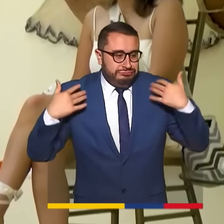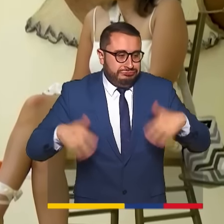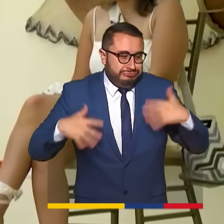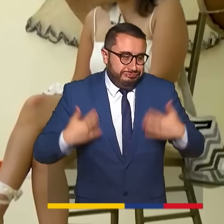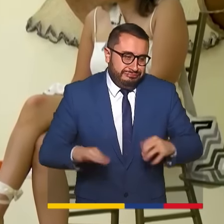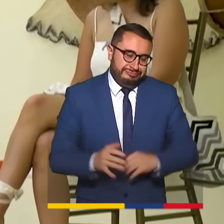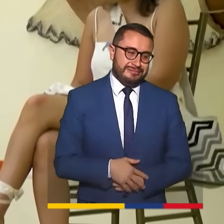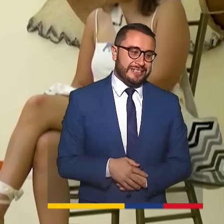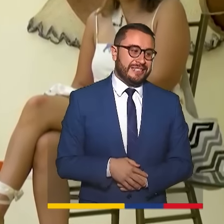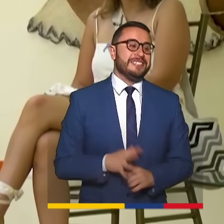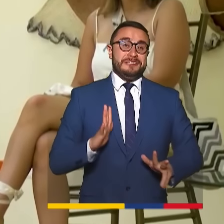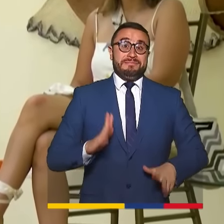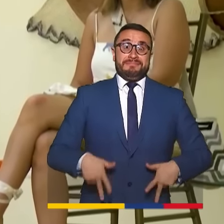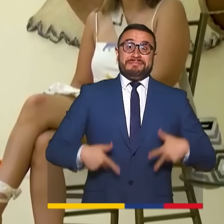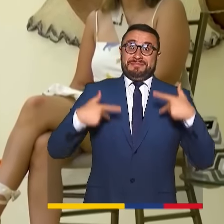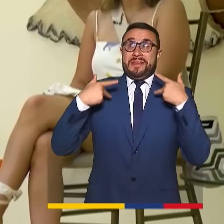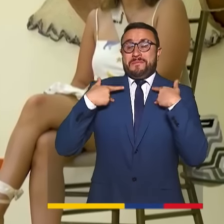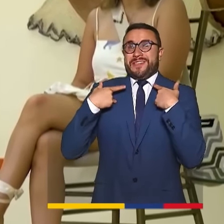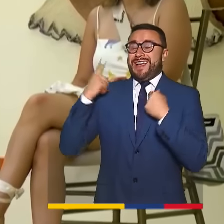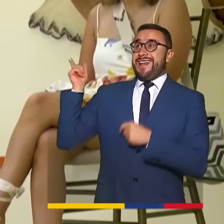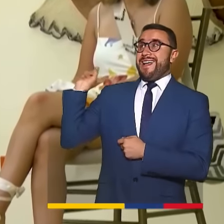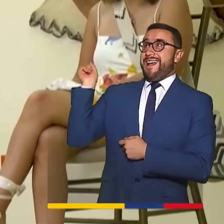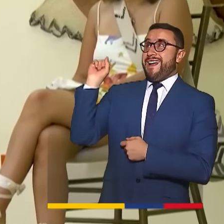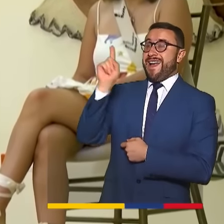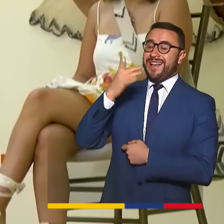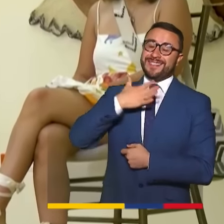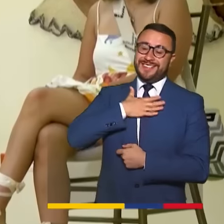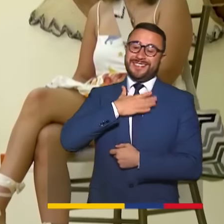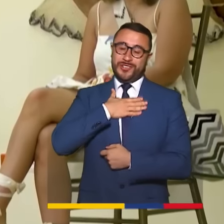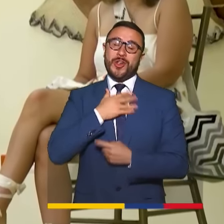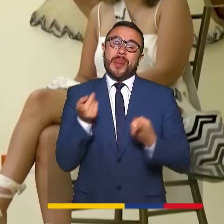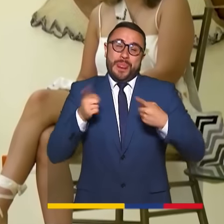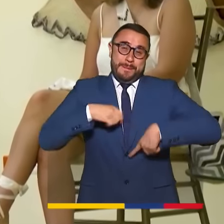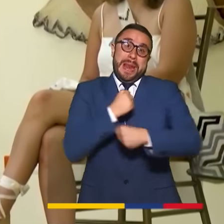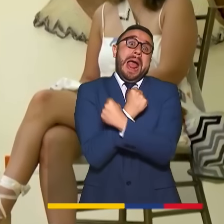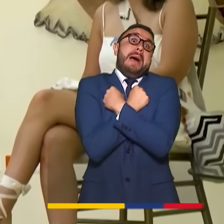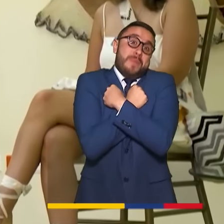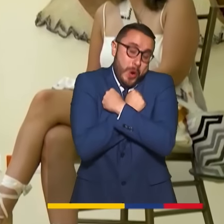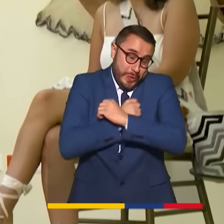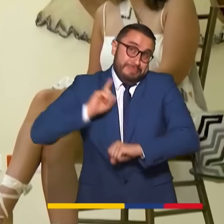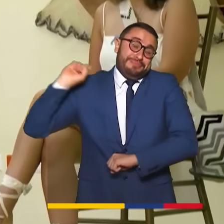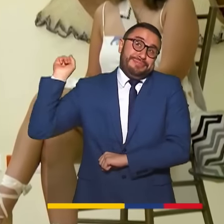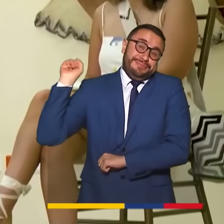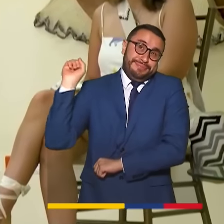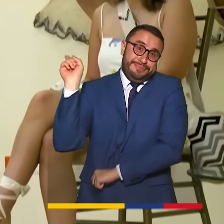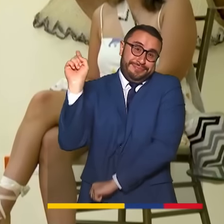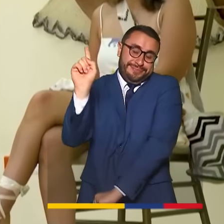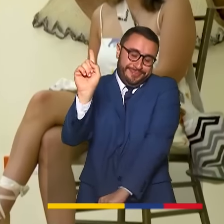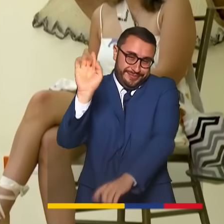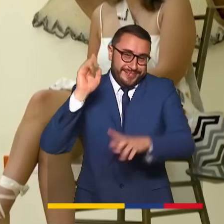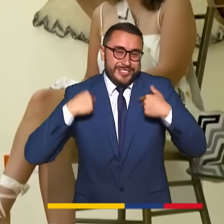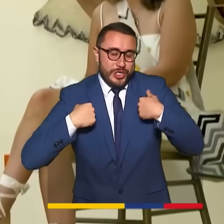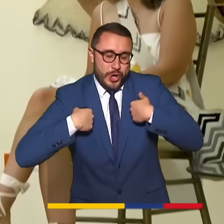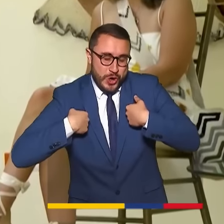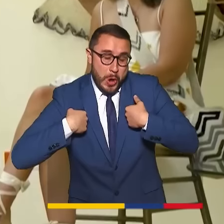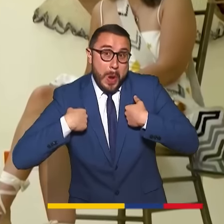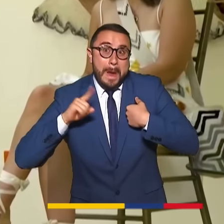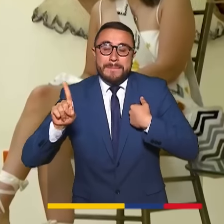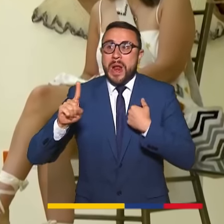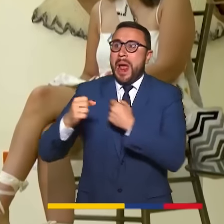me hizo trasegar también en los terrenos y en las batallas del amor, del que siempre sale uno